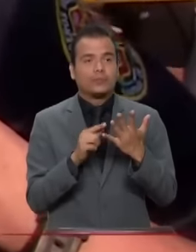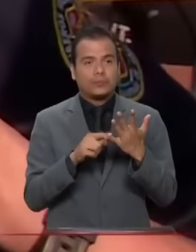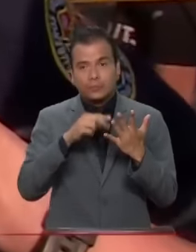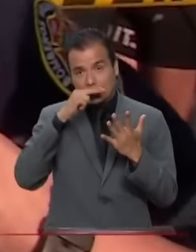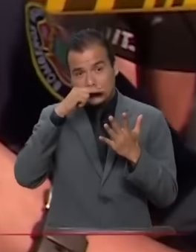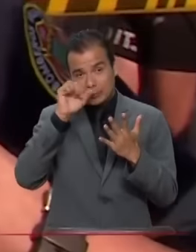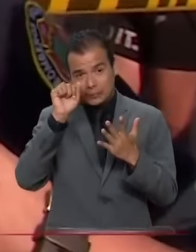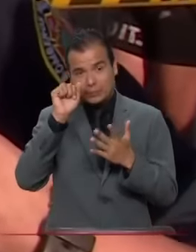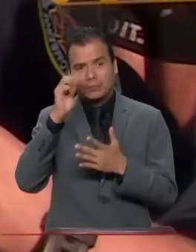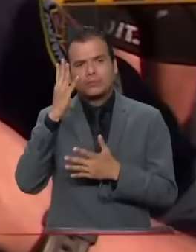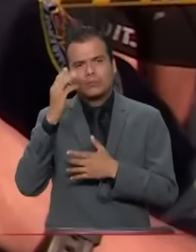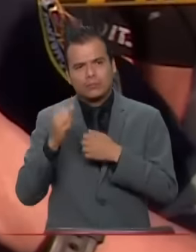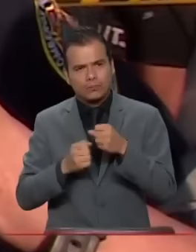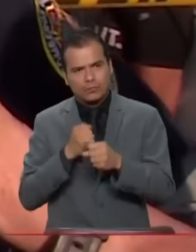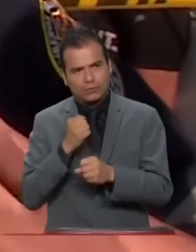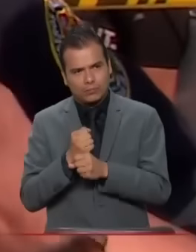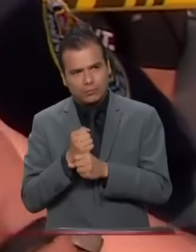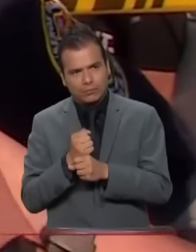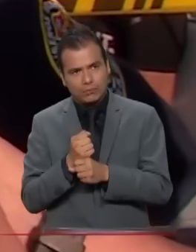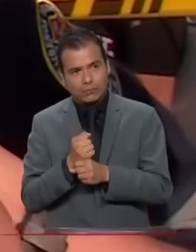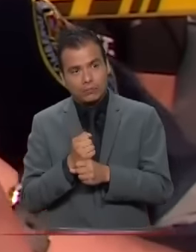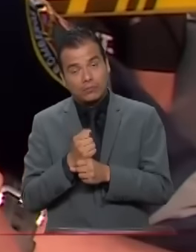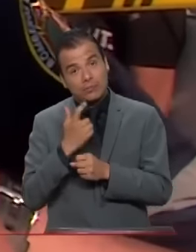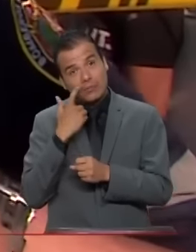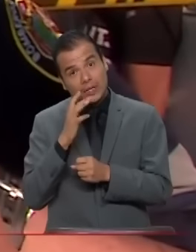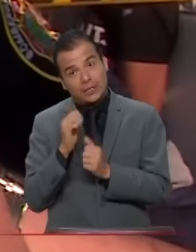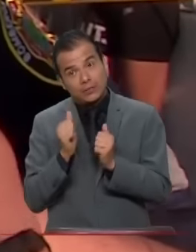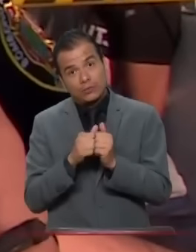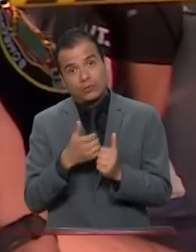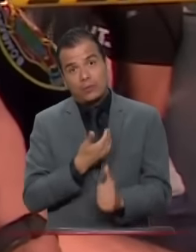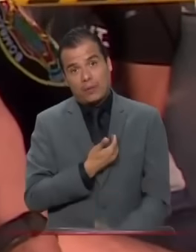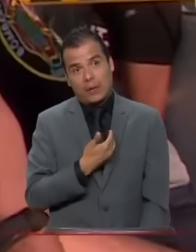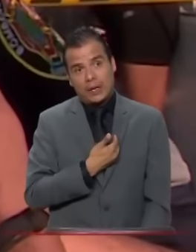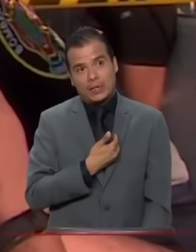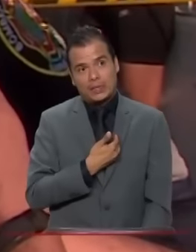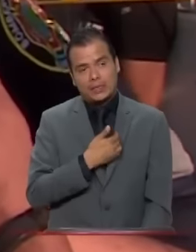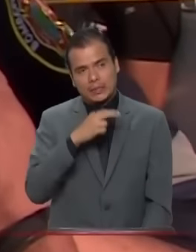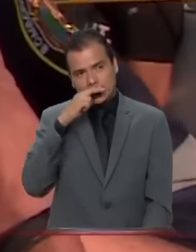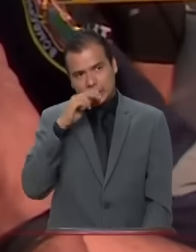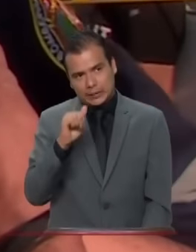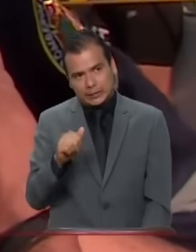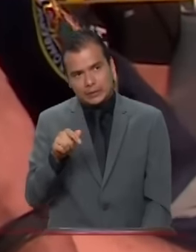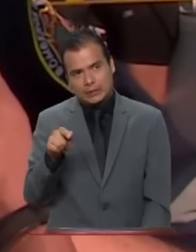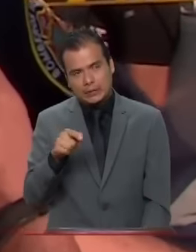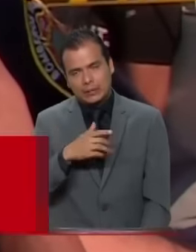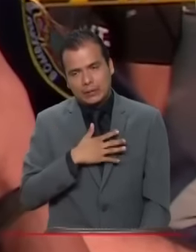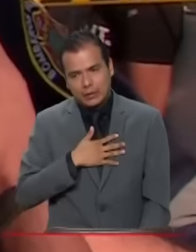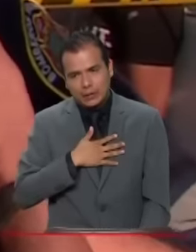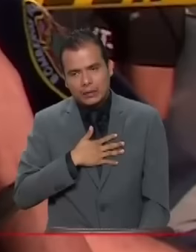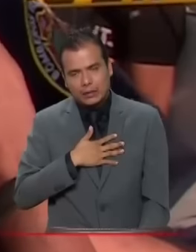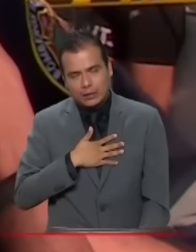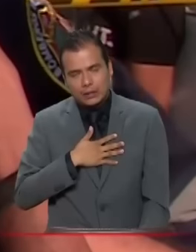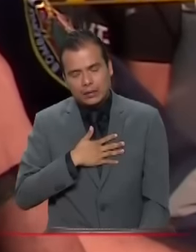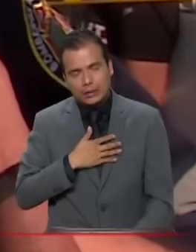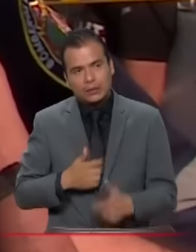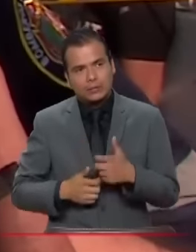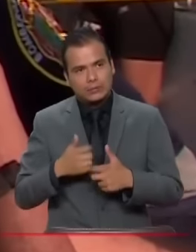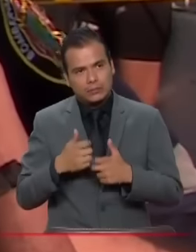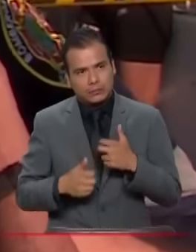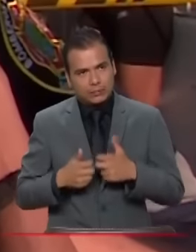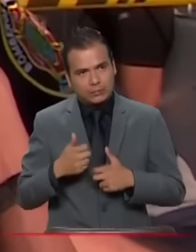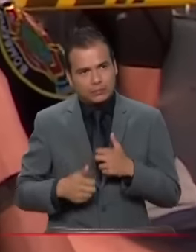pie de una señora, posiblemente creemos que es la mamá hasta este momento. La niña ya con dificultad respiratoria todavía tenía signos de